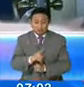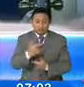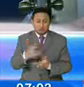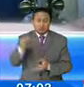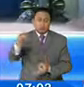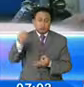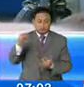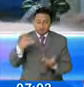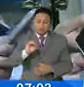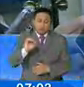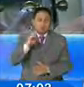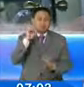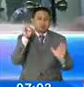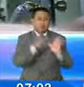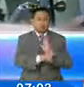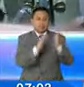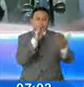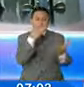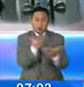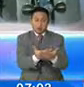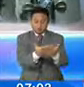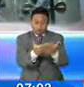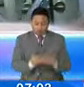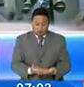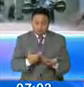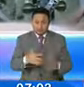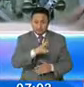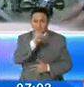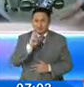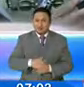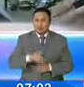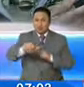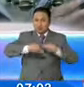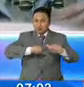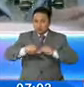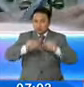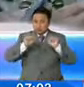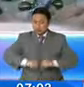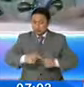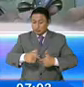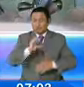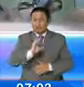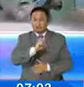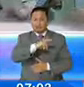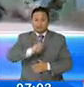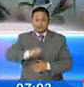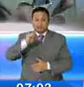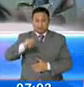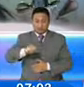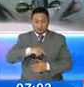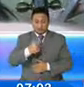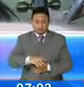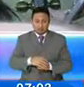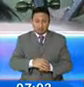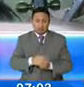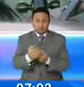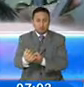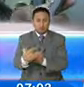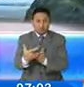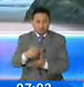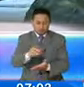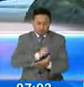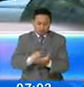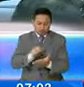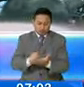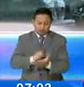o denuncias, en este caso, que se presenten para que dentro del ámbito administrativo sea el Consejo Nacional Electoral el que levante un informe